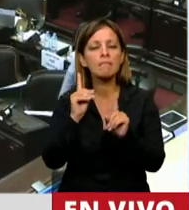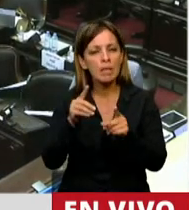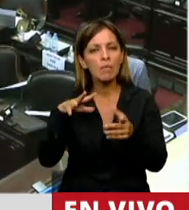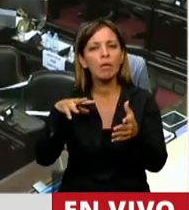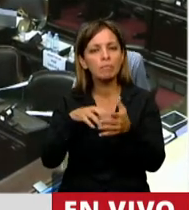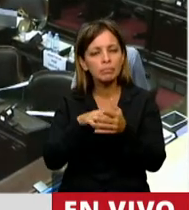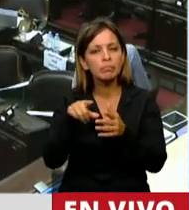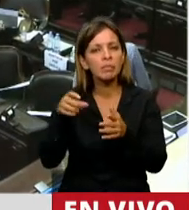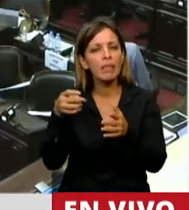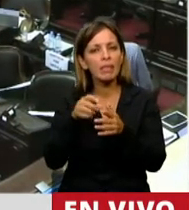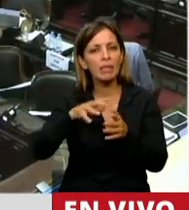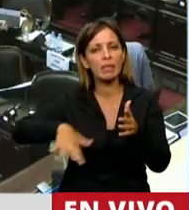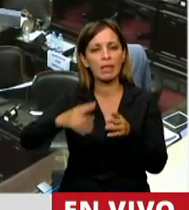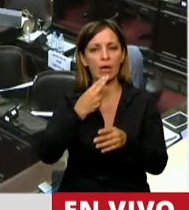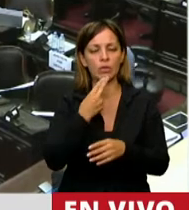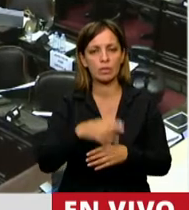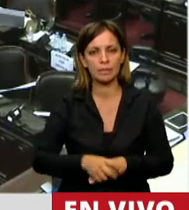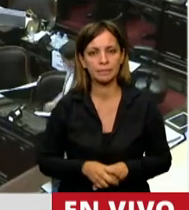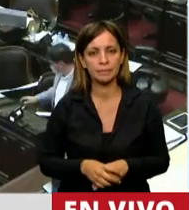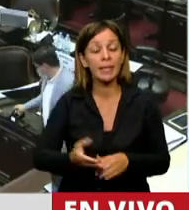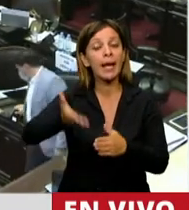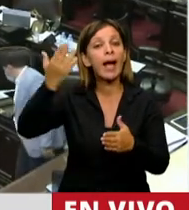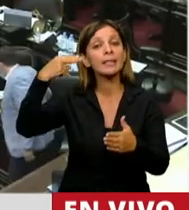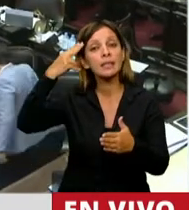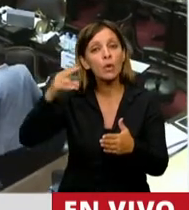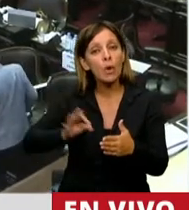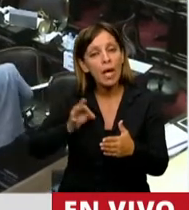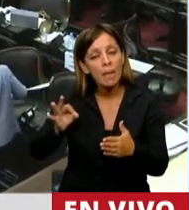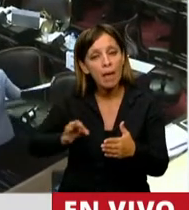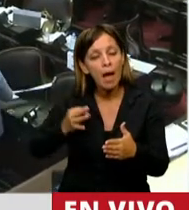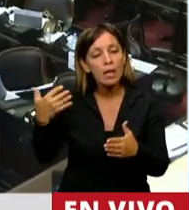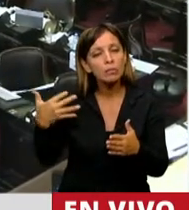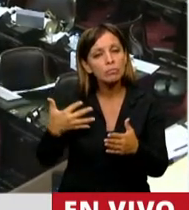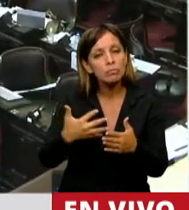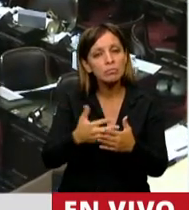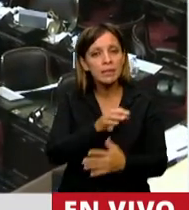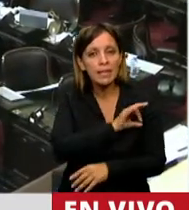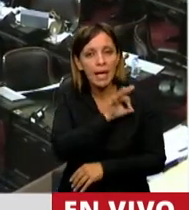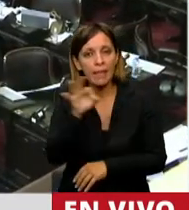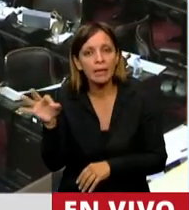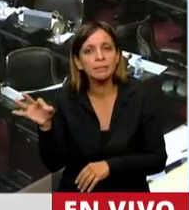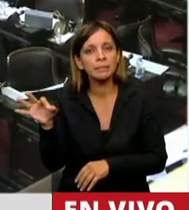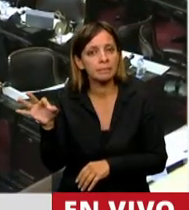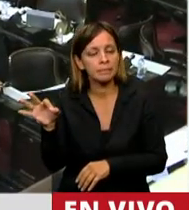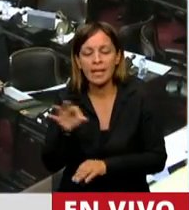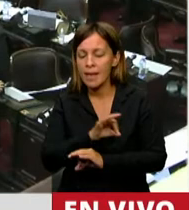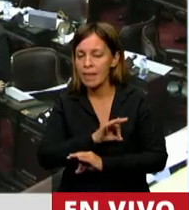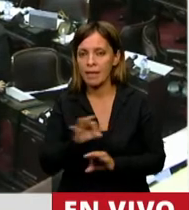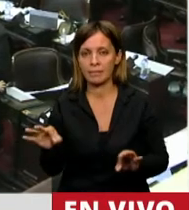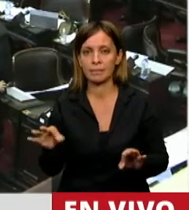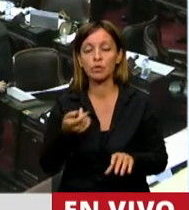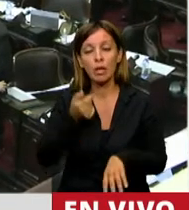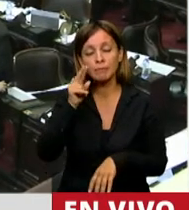Once. A 9 años, y escuchaba recién al diputado hablar